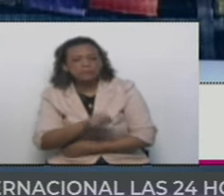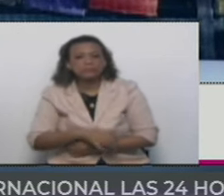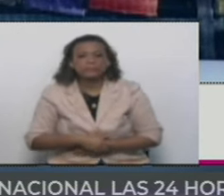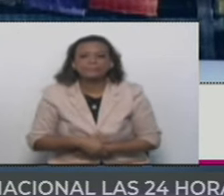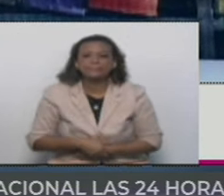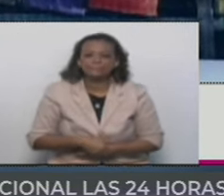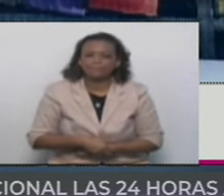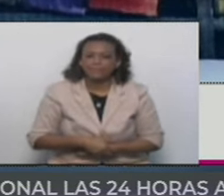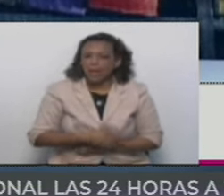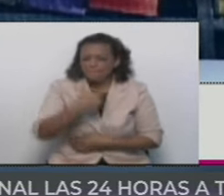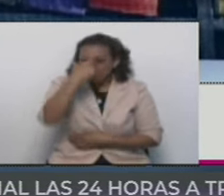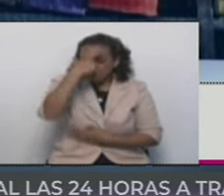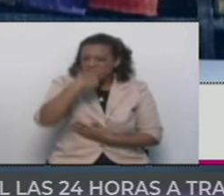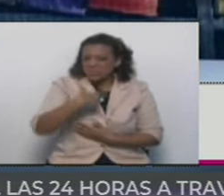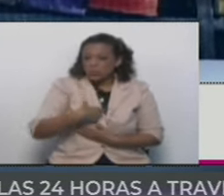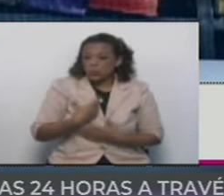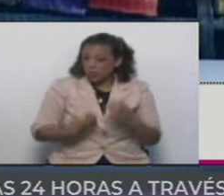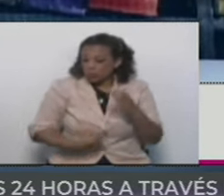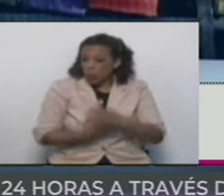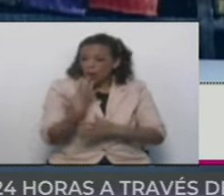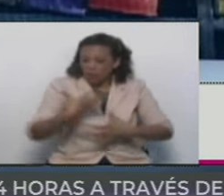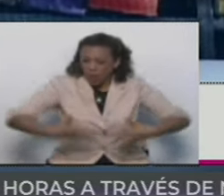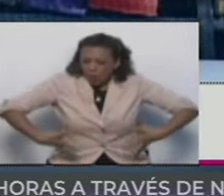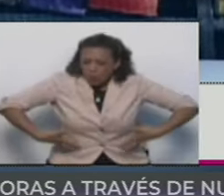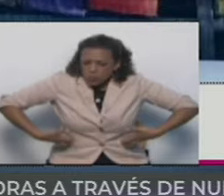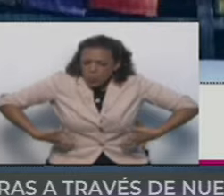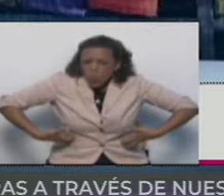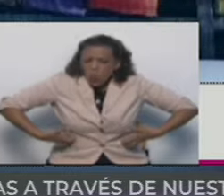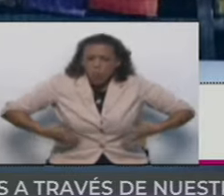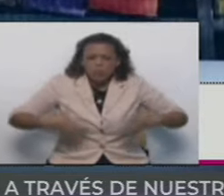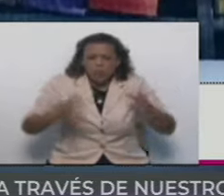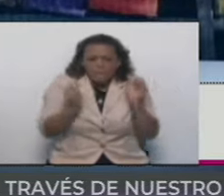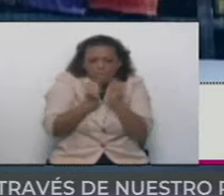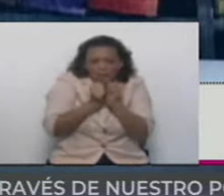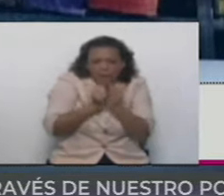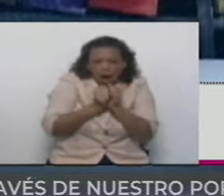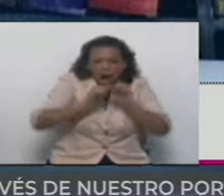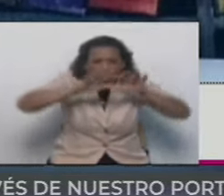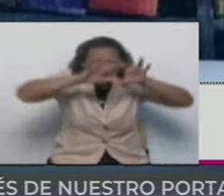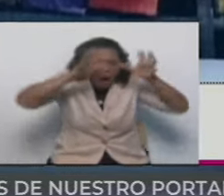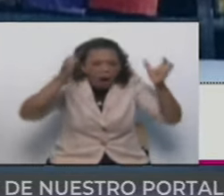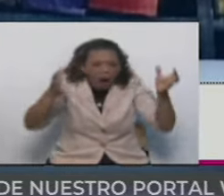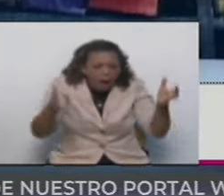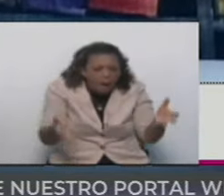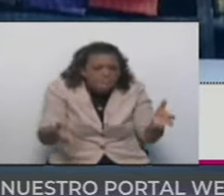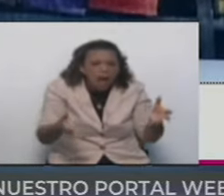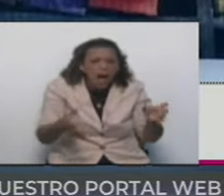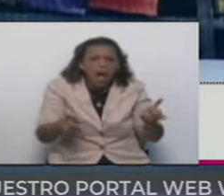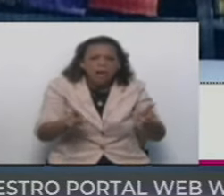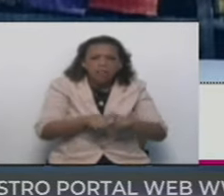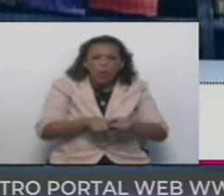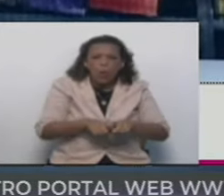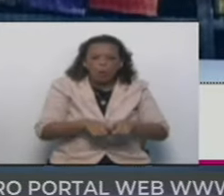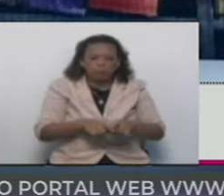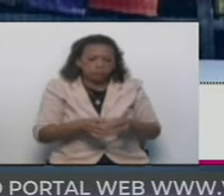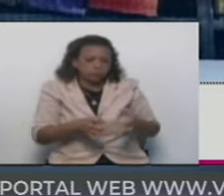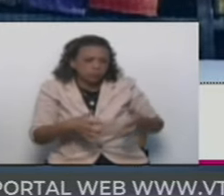El ser humano, dicen que surgió del Homo sapiens, lo que somos nosotros, ¿verdad? No de el Homo erectus,